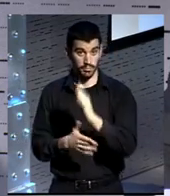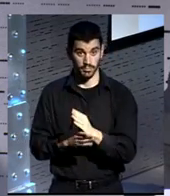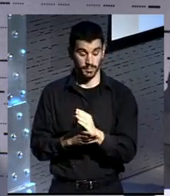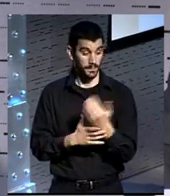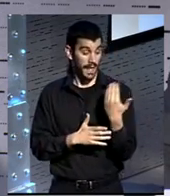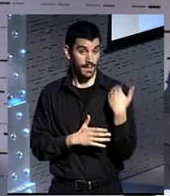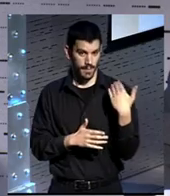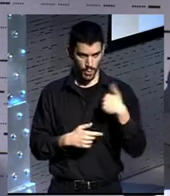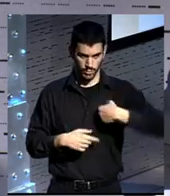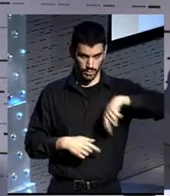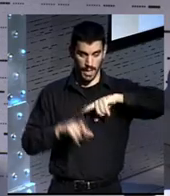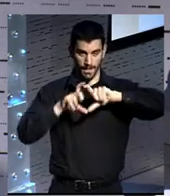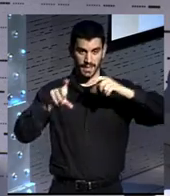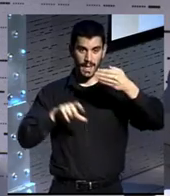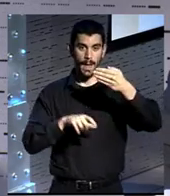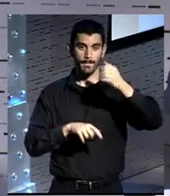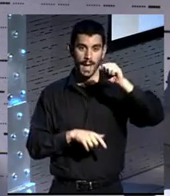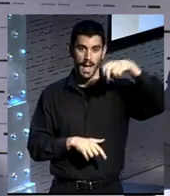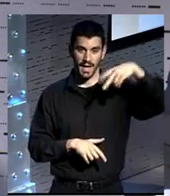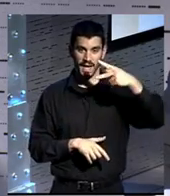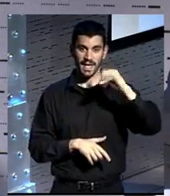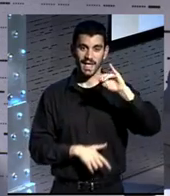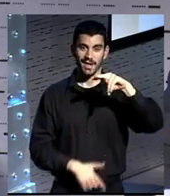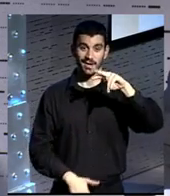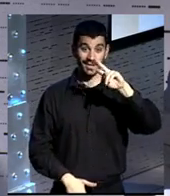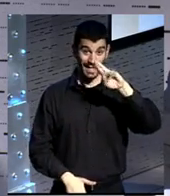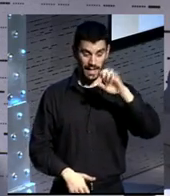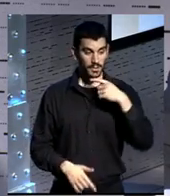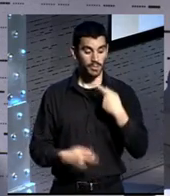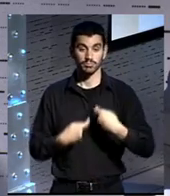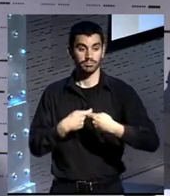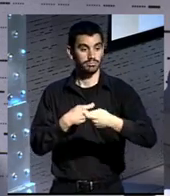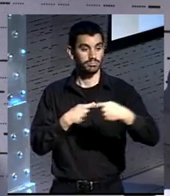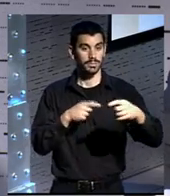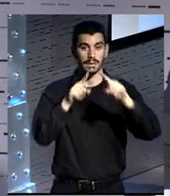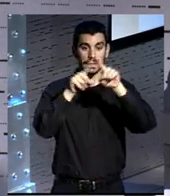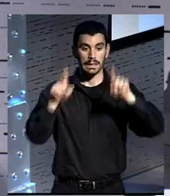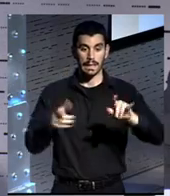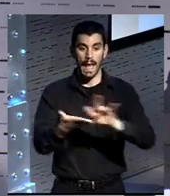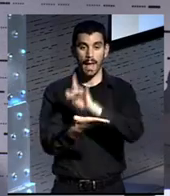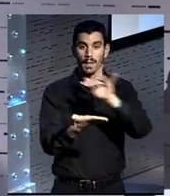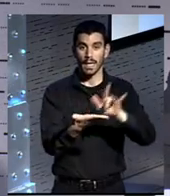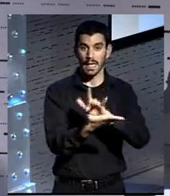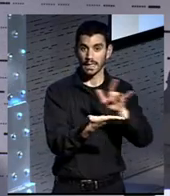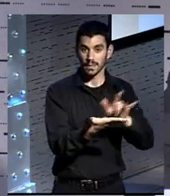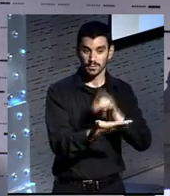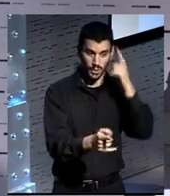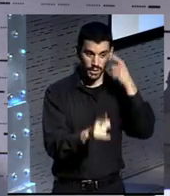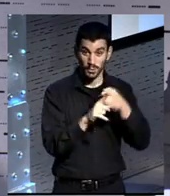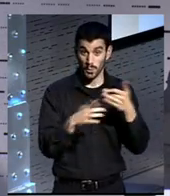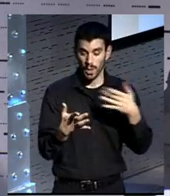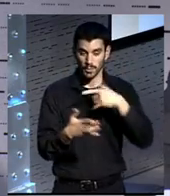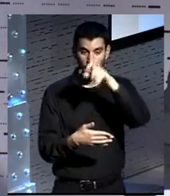Bankinter, hemos empezado a distribuir tabletas simplemente para que los clientes puedan firmar los contratos en